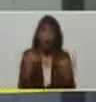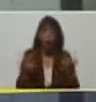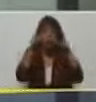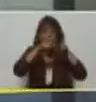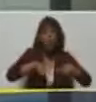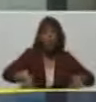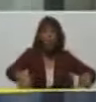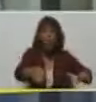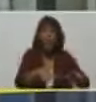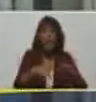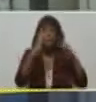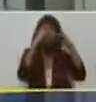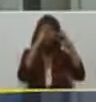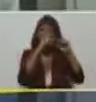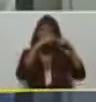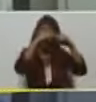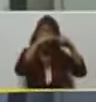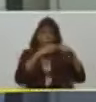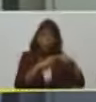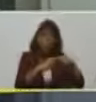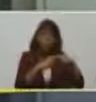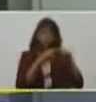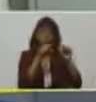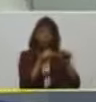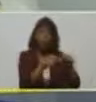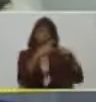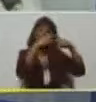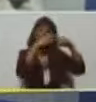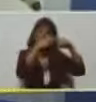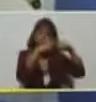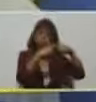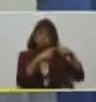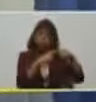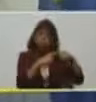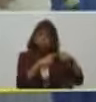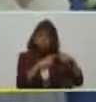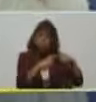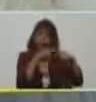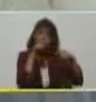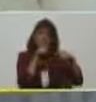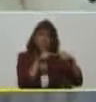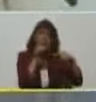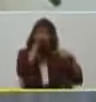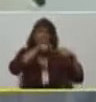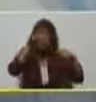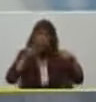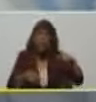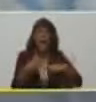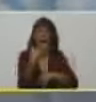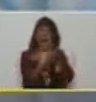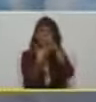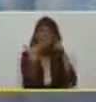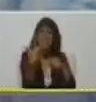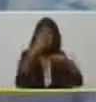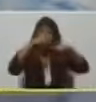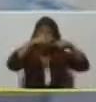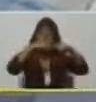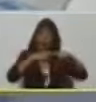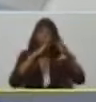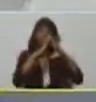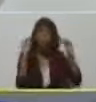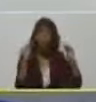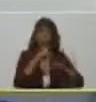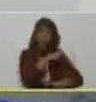de hospitalización. Aquí en la sala de hospitalización, bueno, equipados, son 5 camas, con